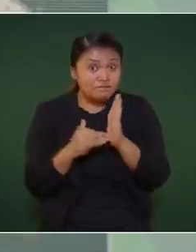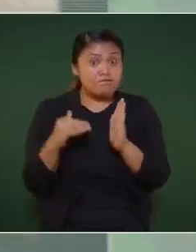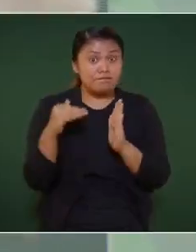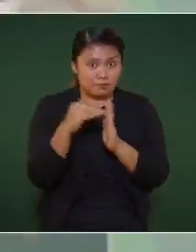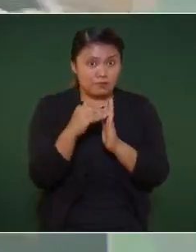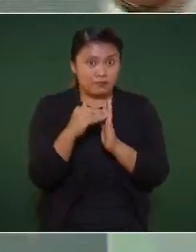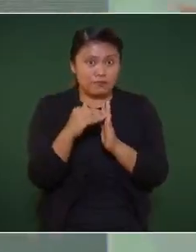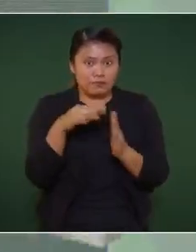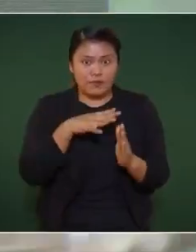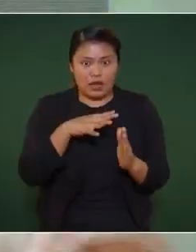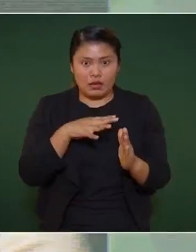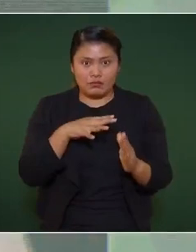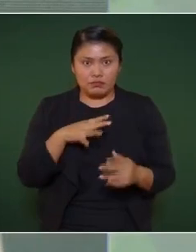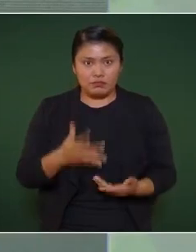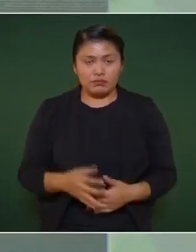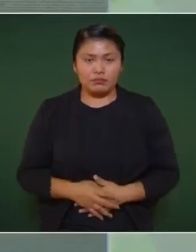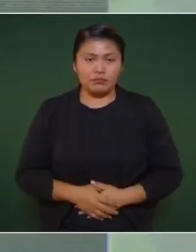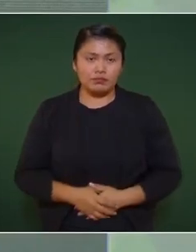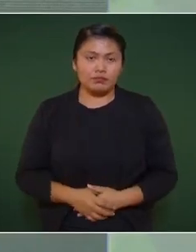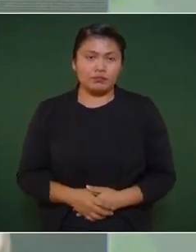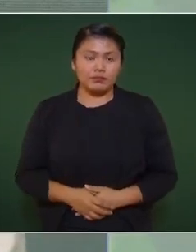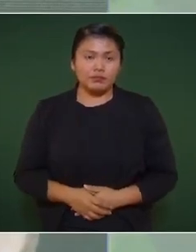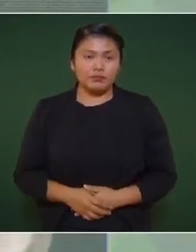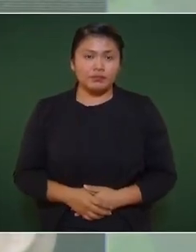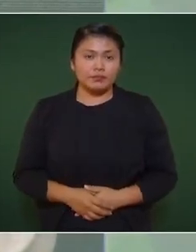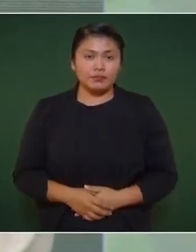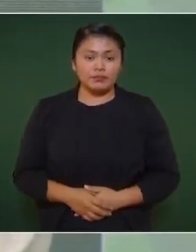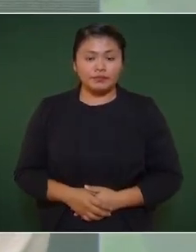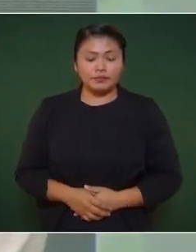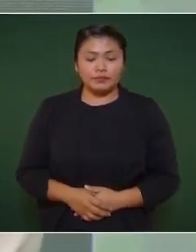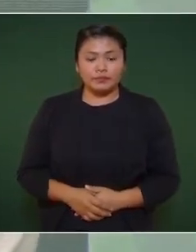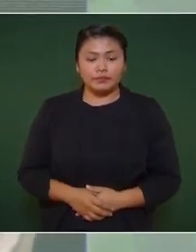35 millones. Y